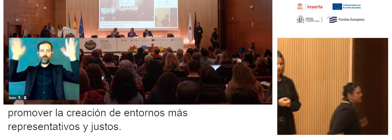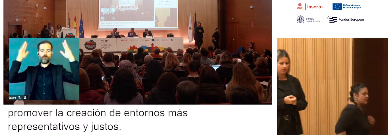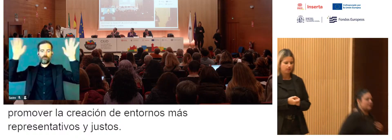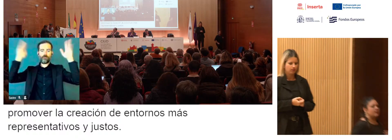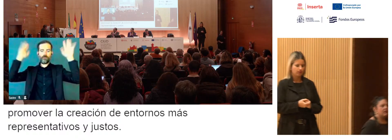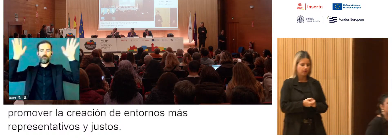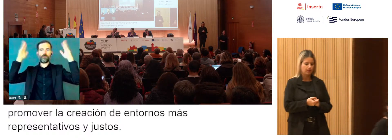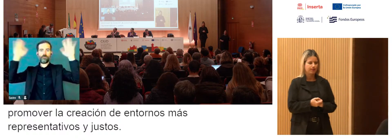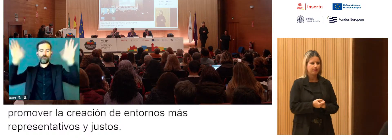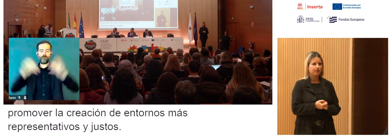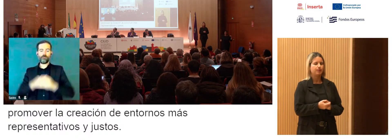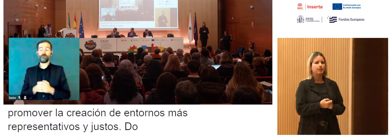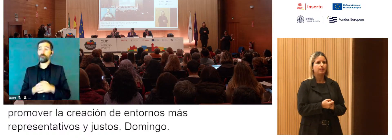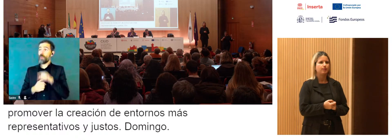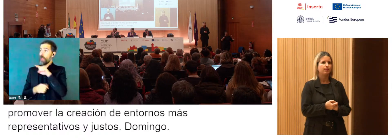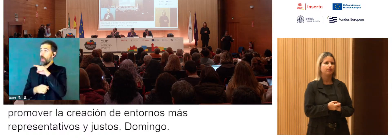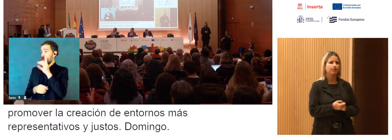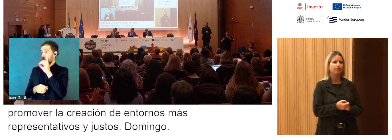Domingo.